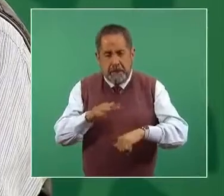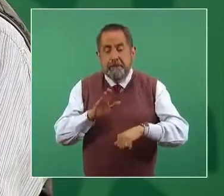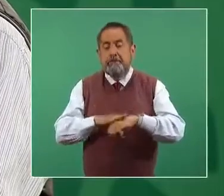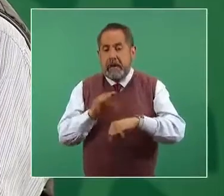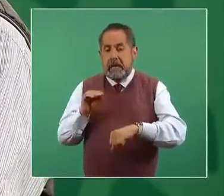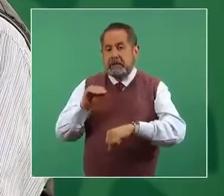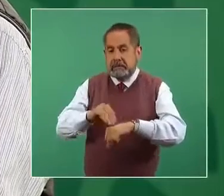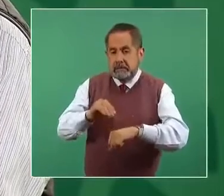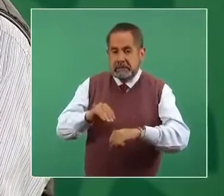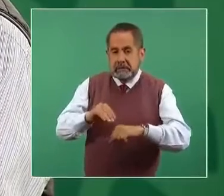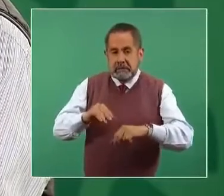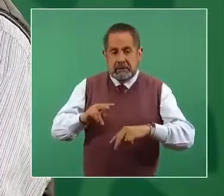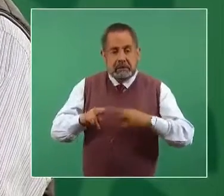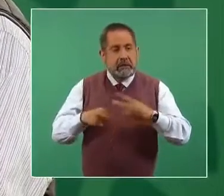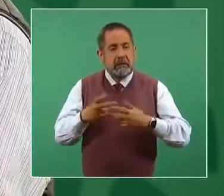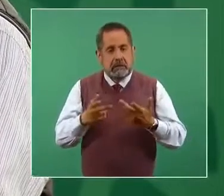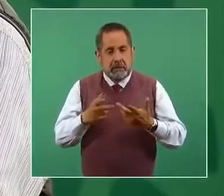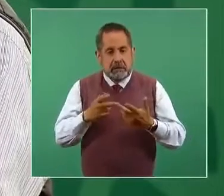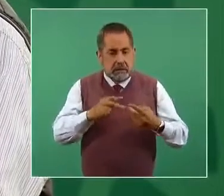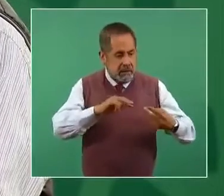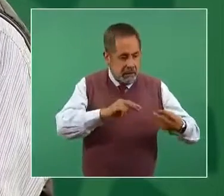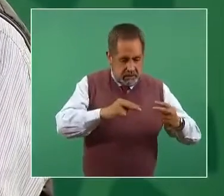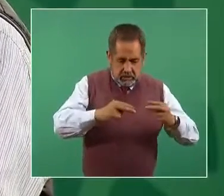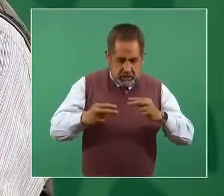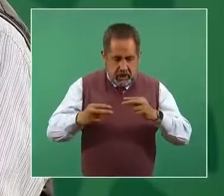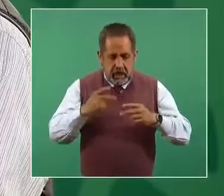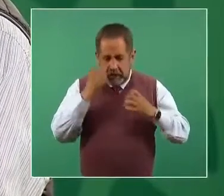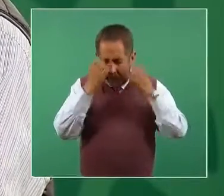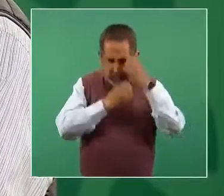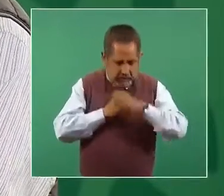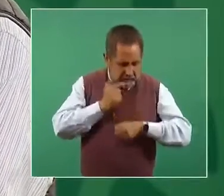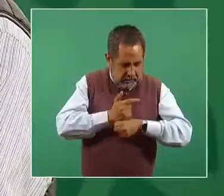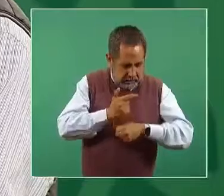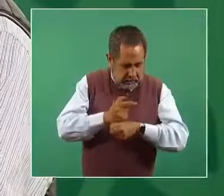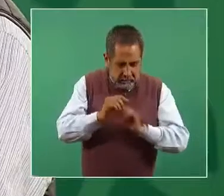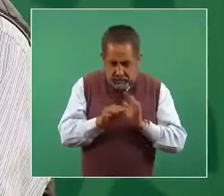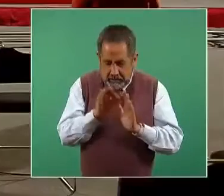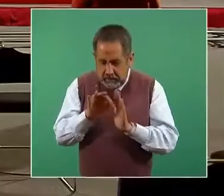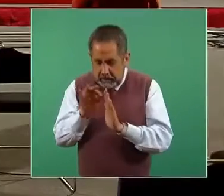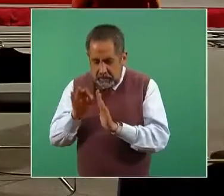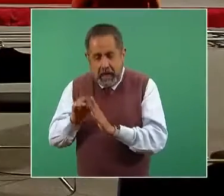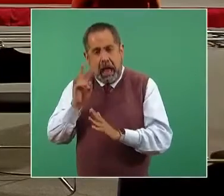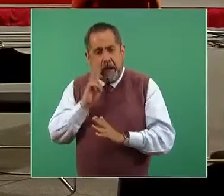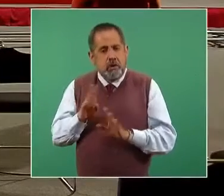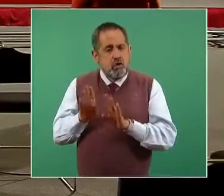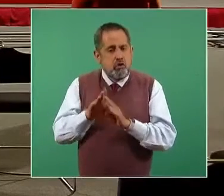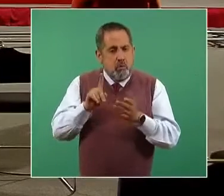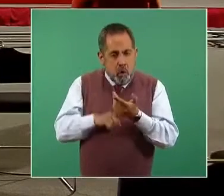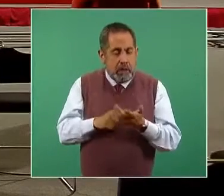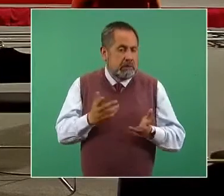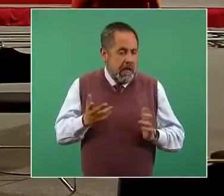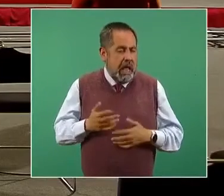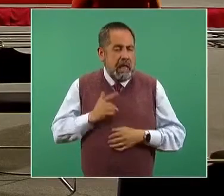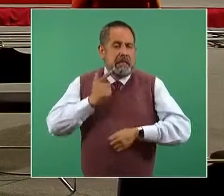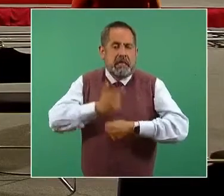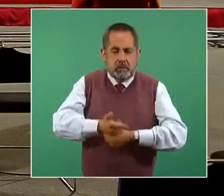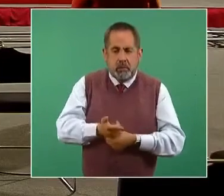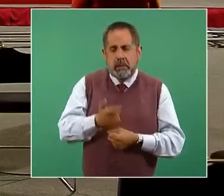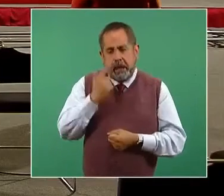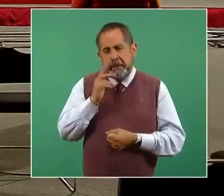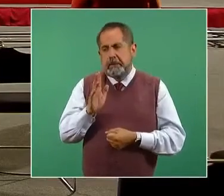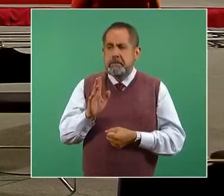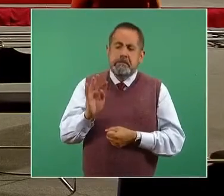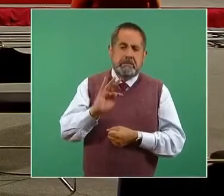incrementar la capacidad de secuenciación genética y a través del incremento de esta capacidad, pues obviamente poder